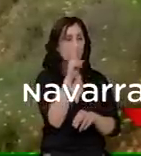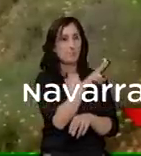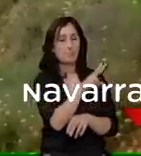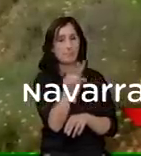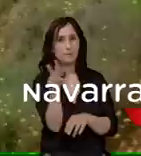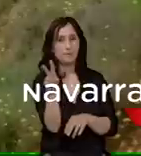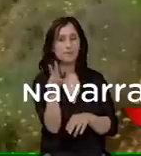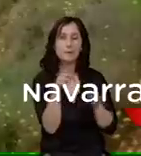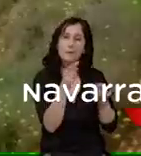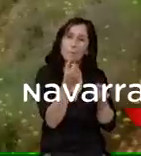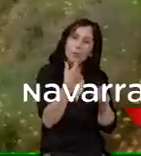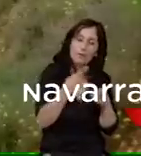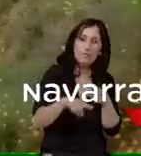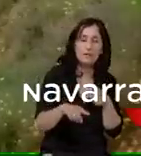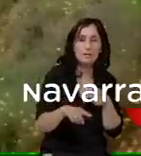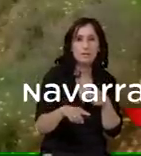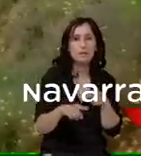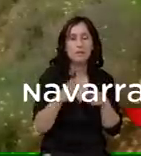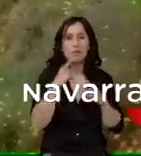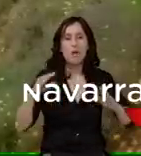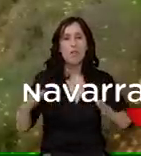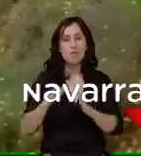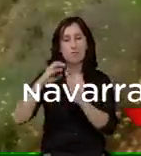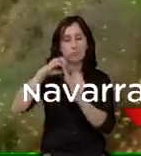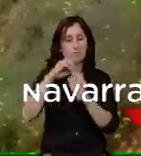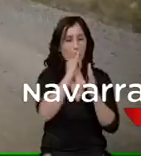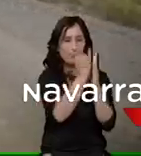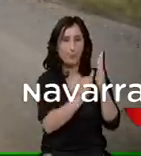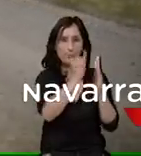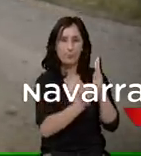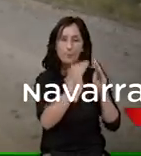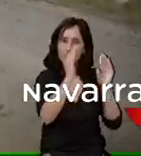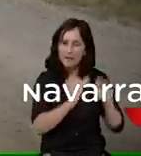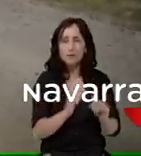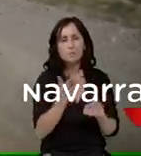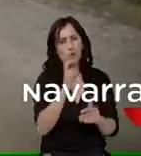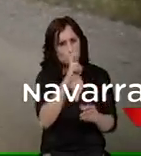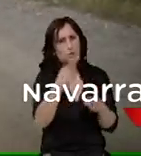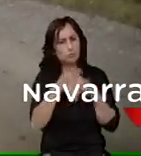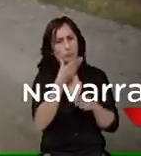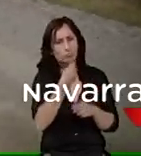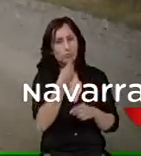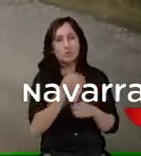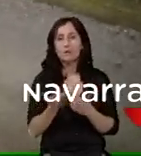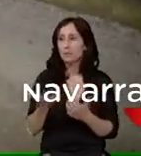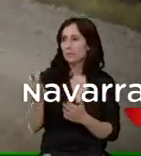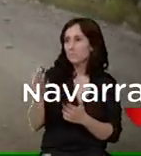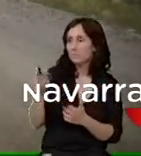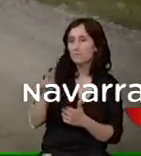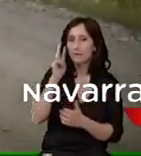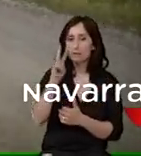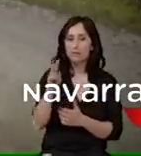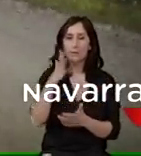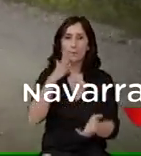Bardena algo diferente, quizás con menos erosión, pero con otros encantos que vamos a descubrir. Claro, y se ve también mucho más